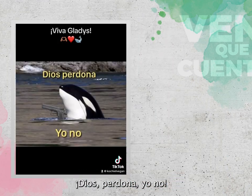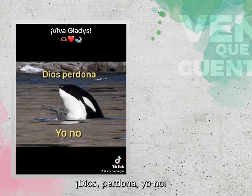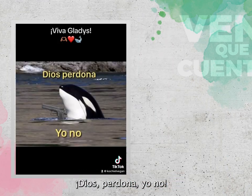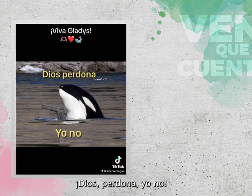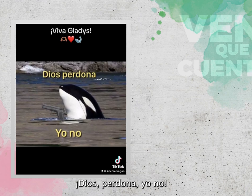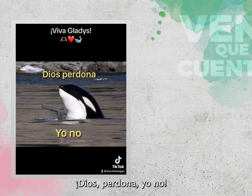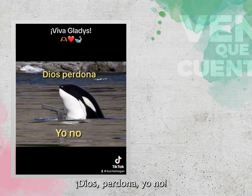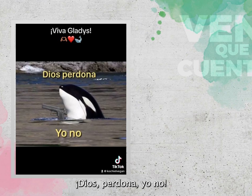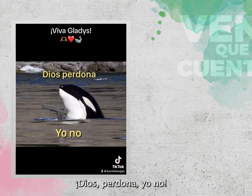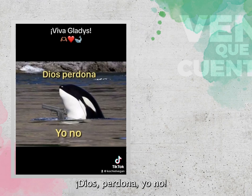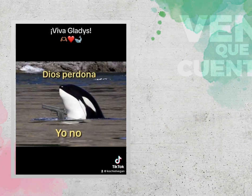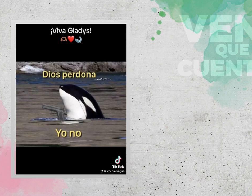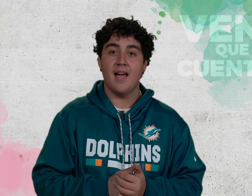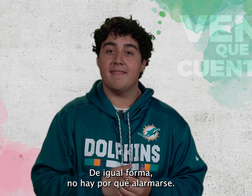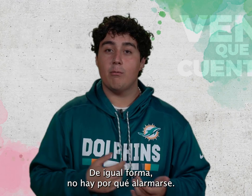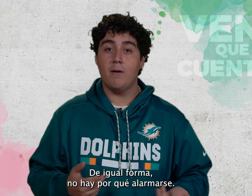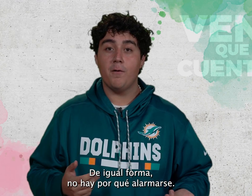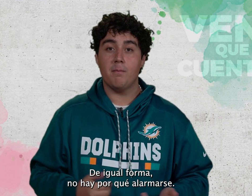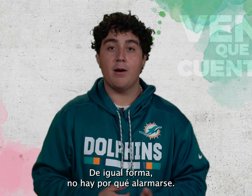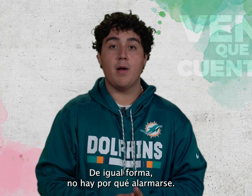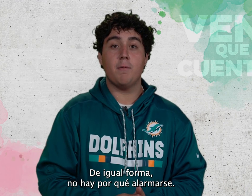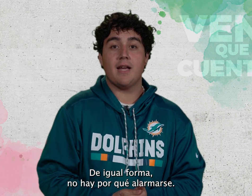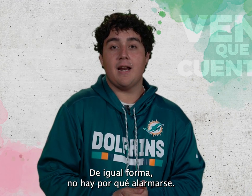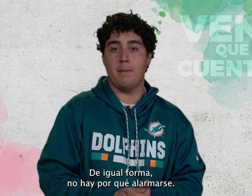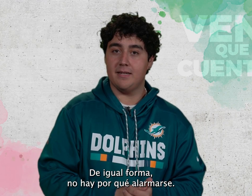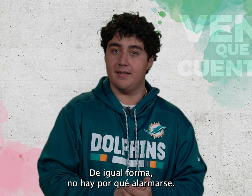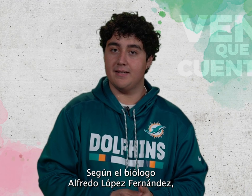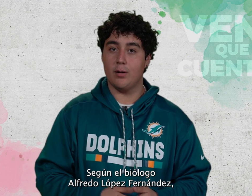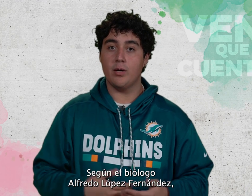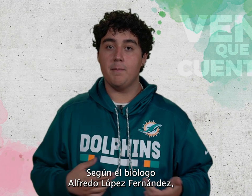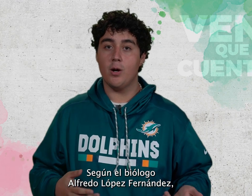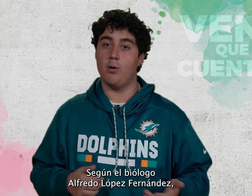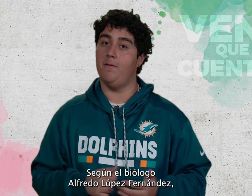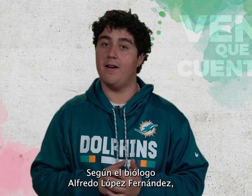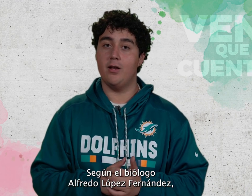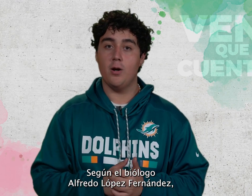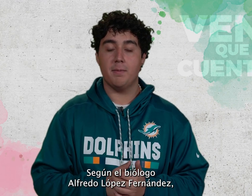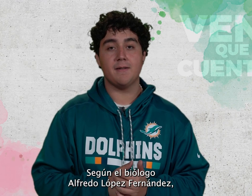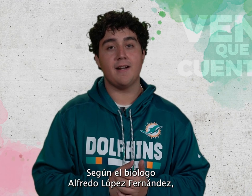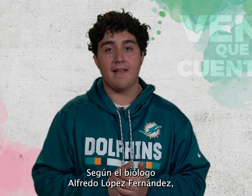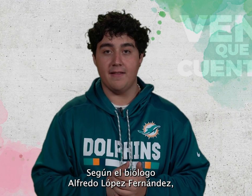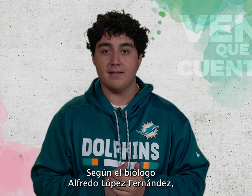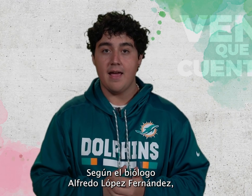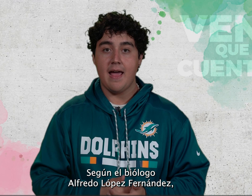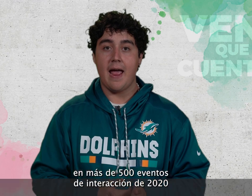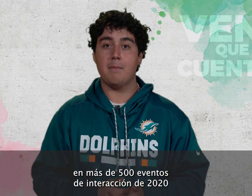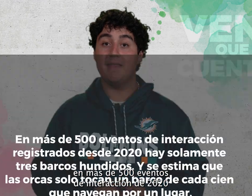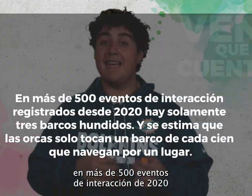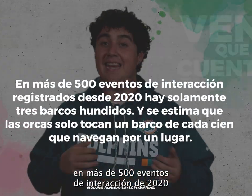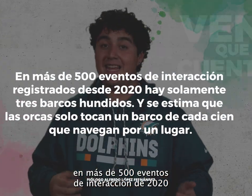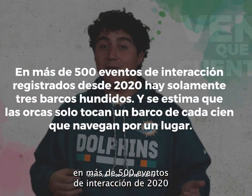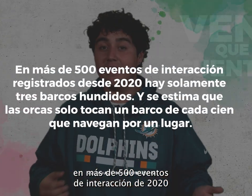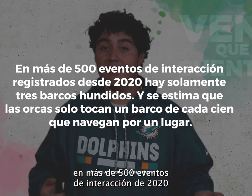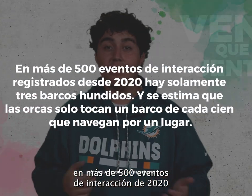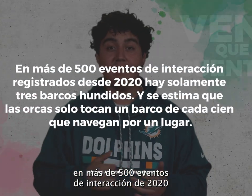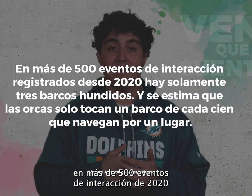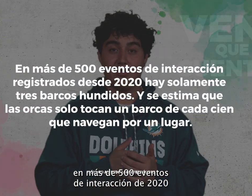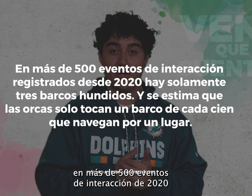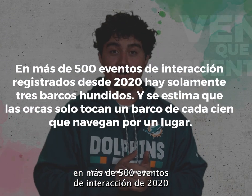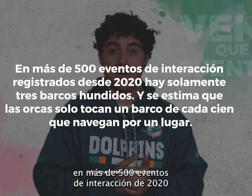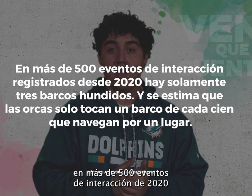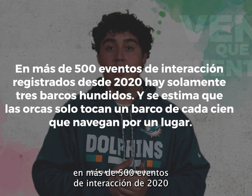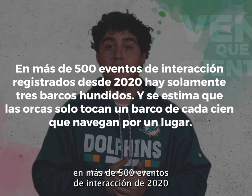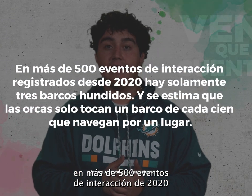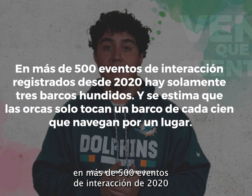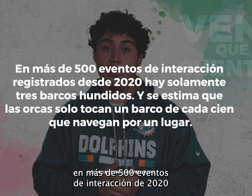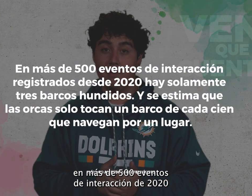perdona, yo no. De igual forma, no hay por qué alarmarse. Según el biólogo Alfredo López Fernández, en más de 500 eventos de